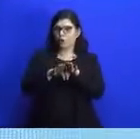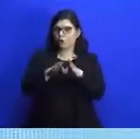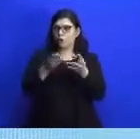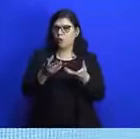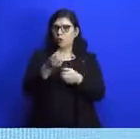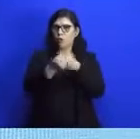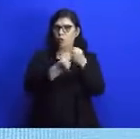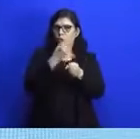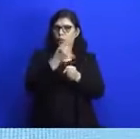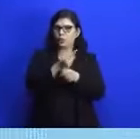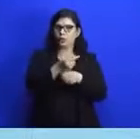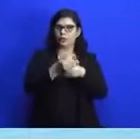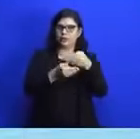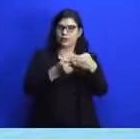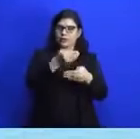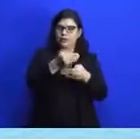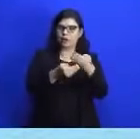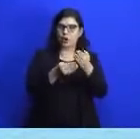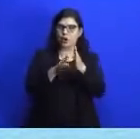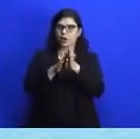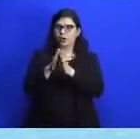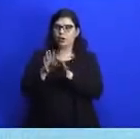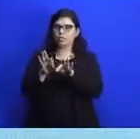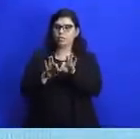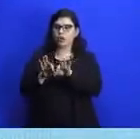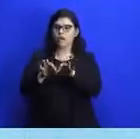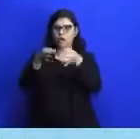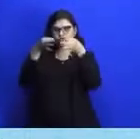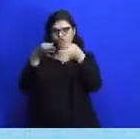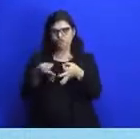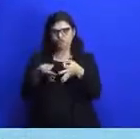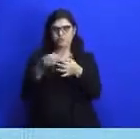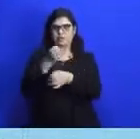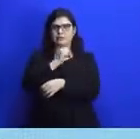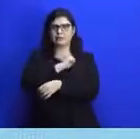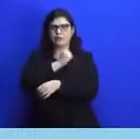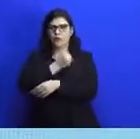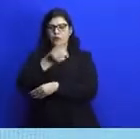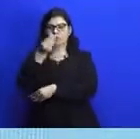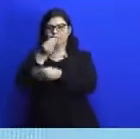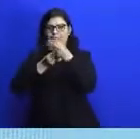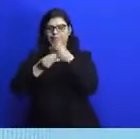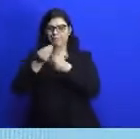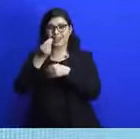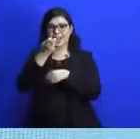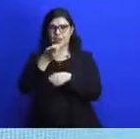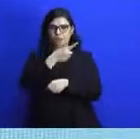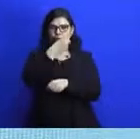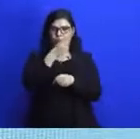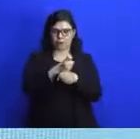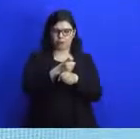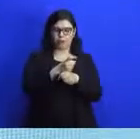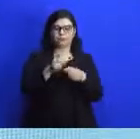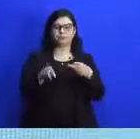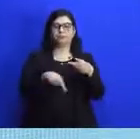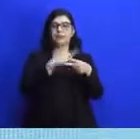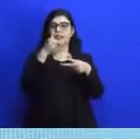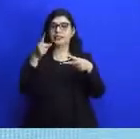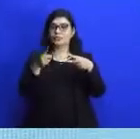desarrollo, crecimiento, trabajos dignos, salud y alimentación. Ese sería el primero. Y el segundo que